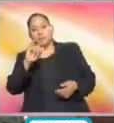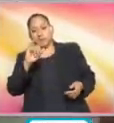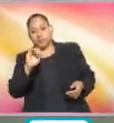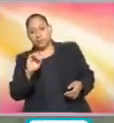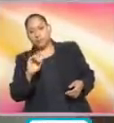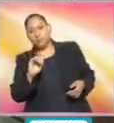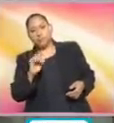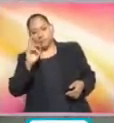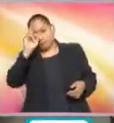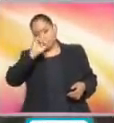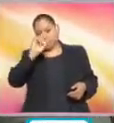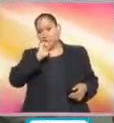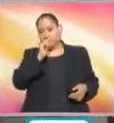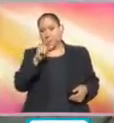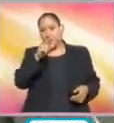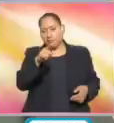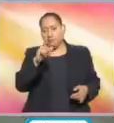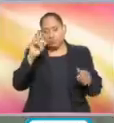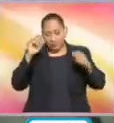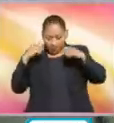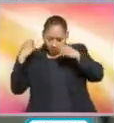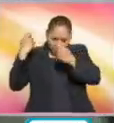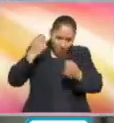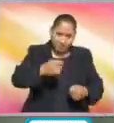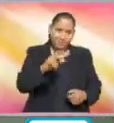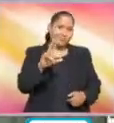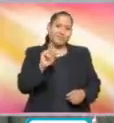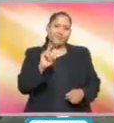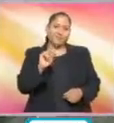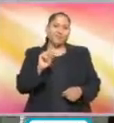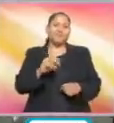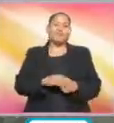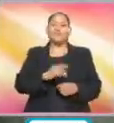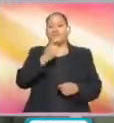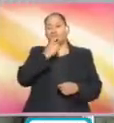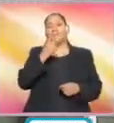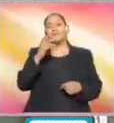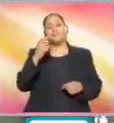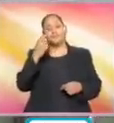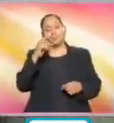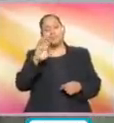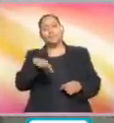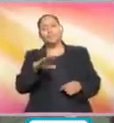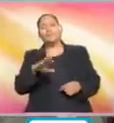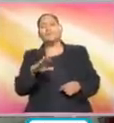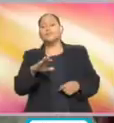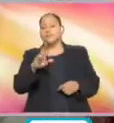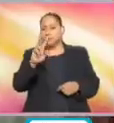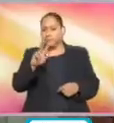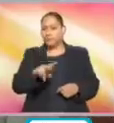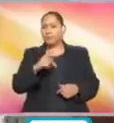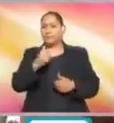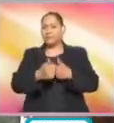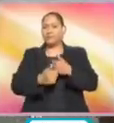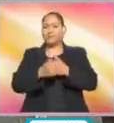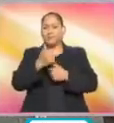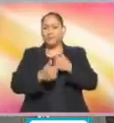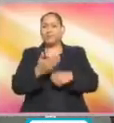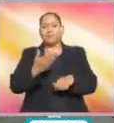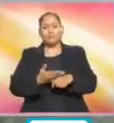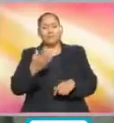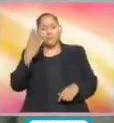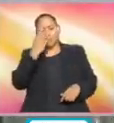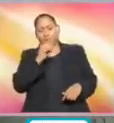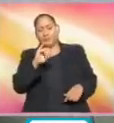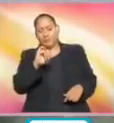no le recomiendo que le meta una quebradora, porque, pero maestro, pero realmente una carrera muy bonita. Bueno,